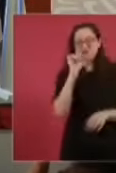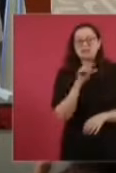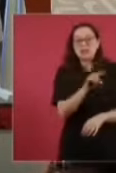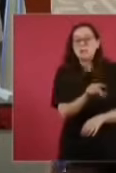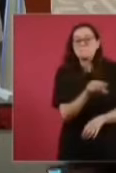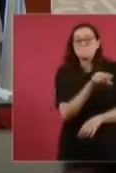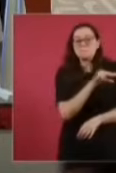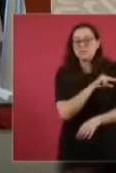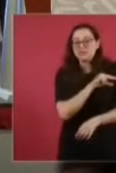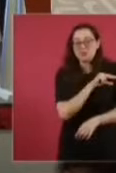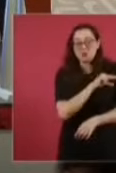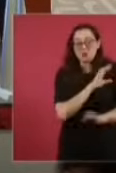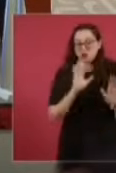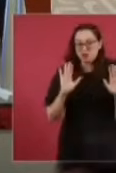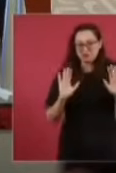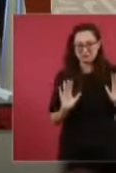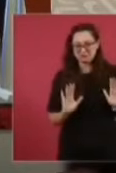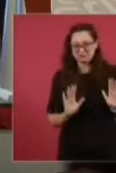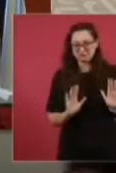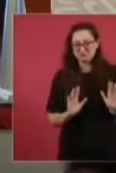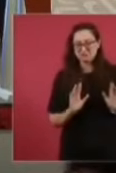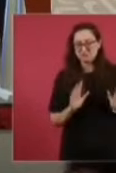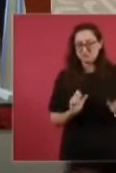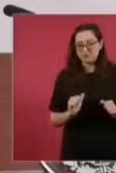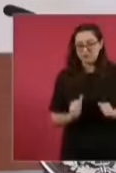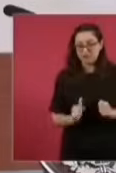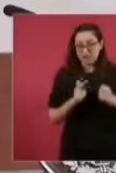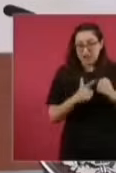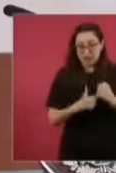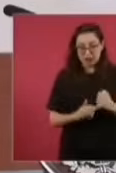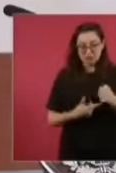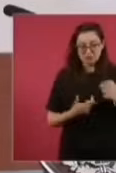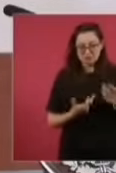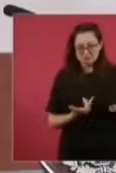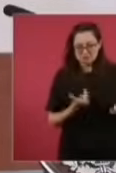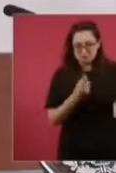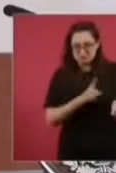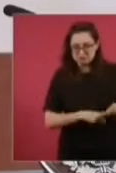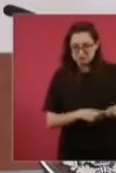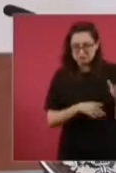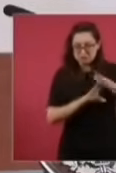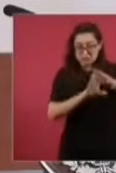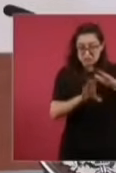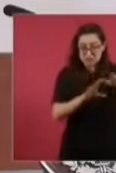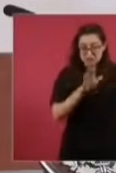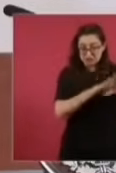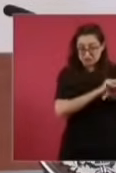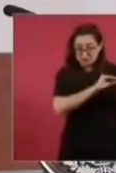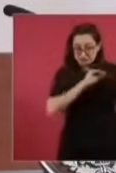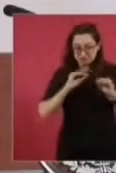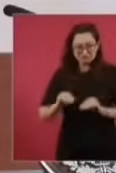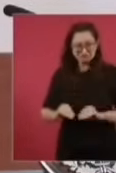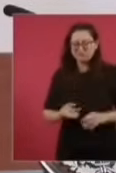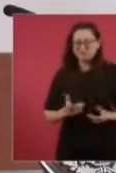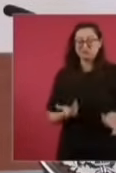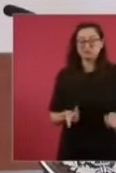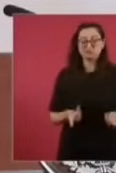un visitante, ni siquiera es una calidad de migrante, solamente es de un